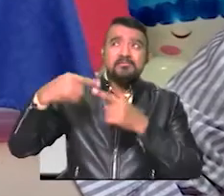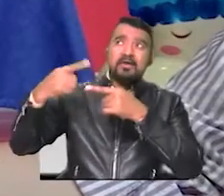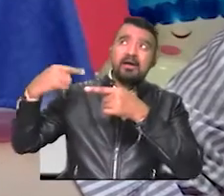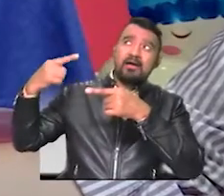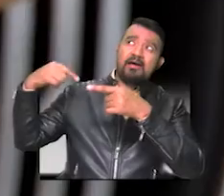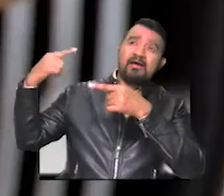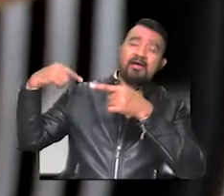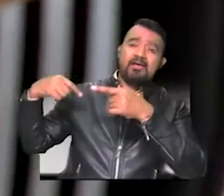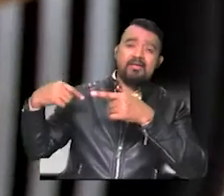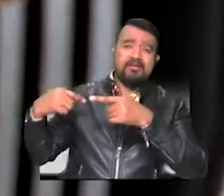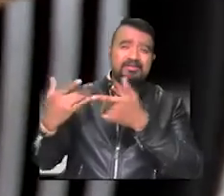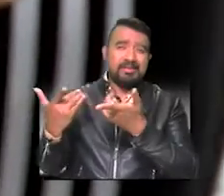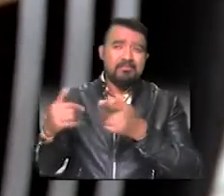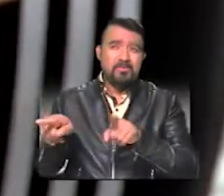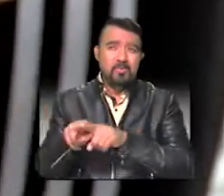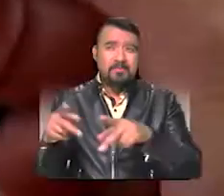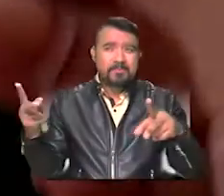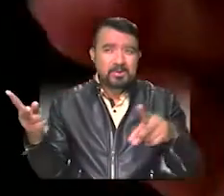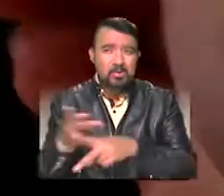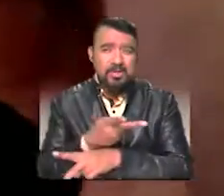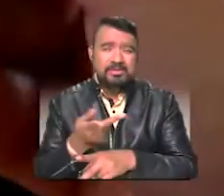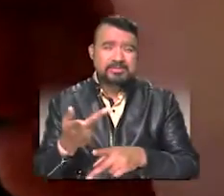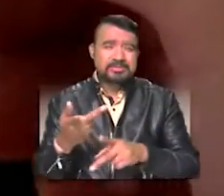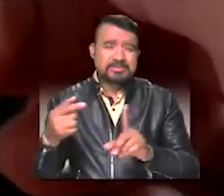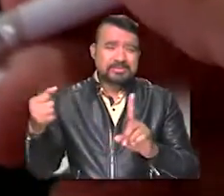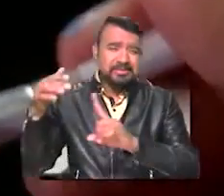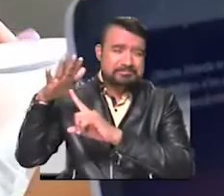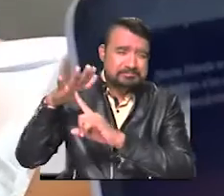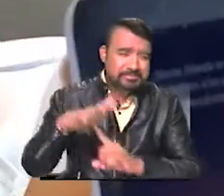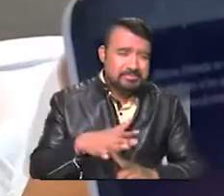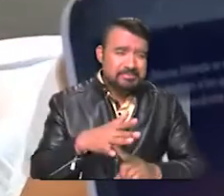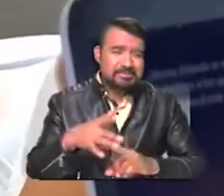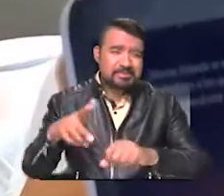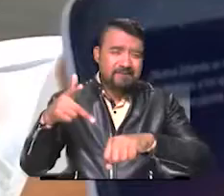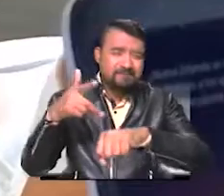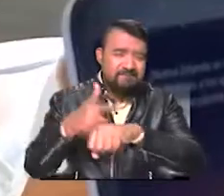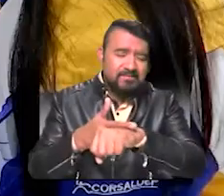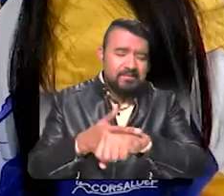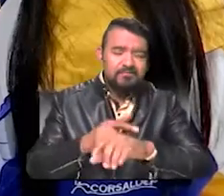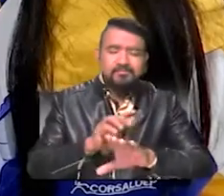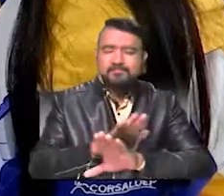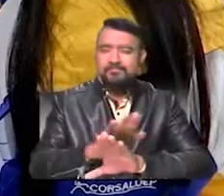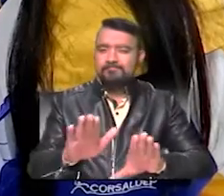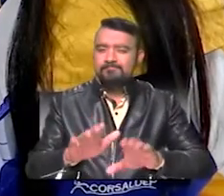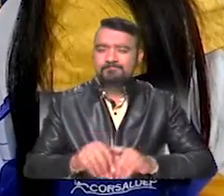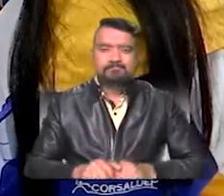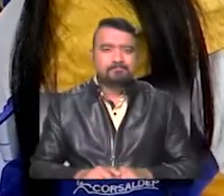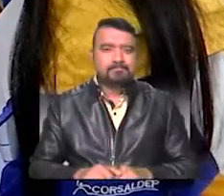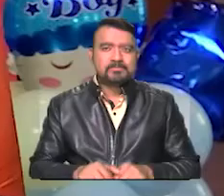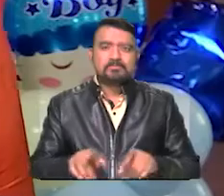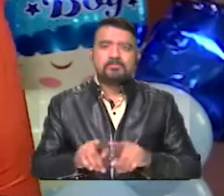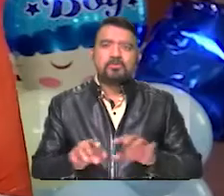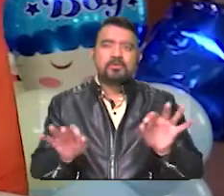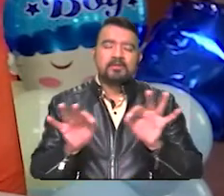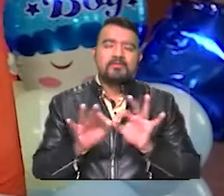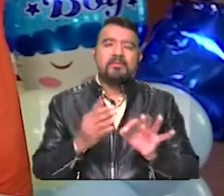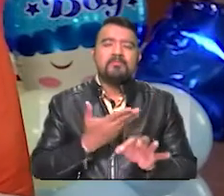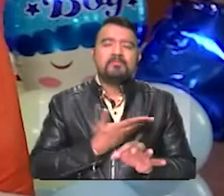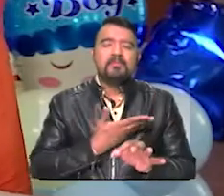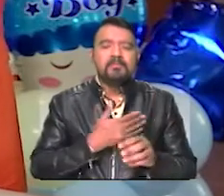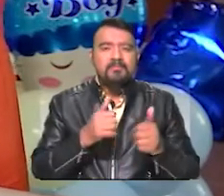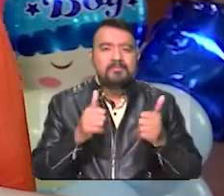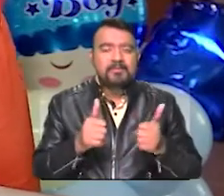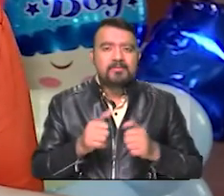antepasados de agresividad, de violencia, de maltrato, y que puedan llegar a ser unas buenas mamás. Esta